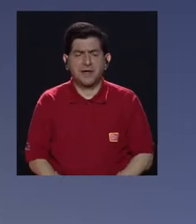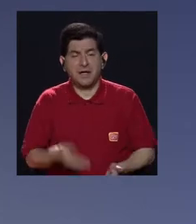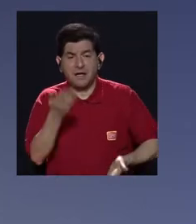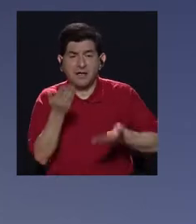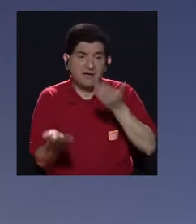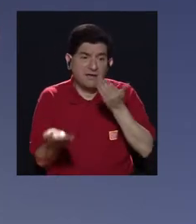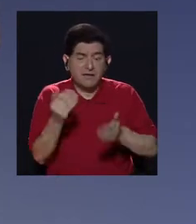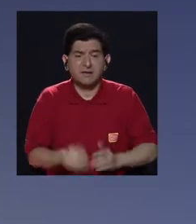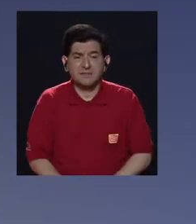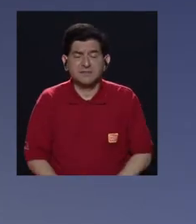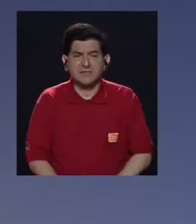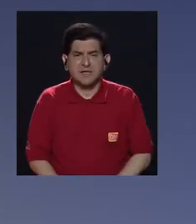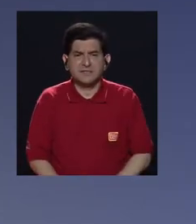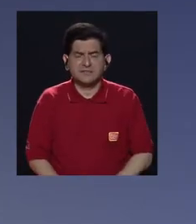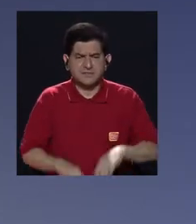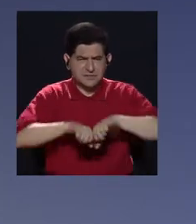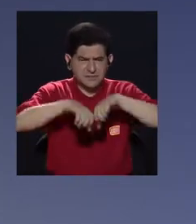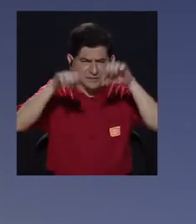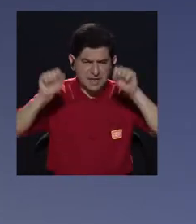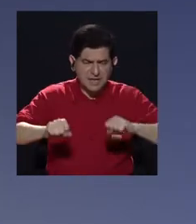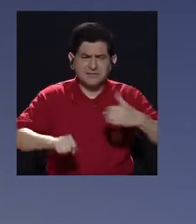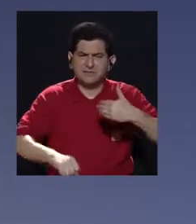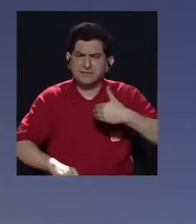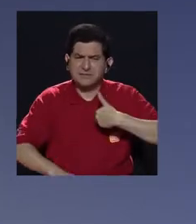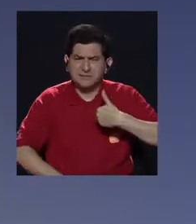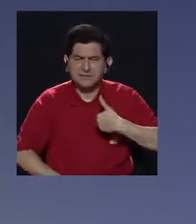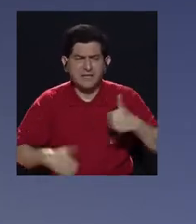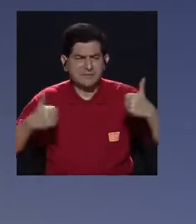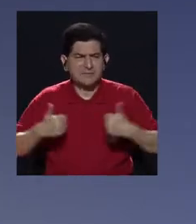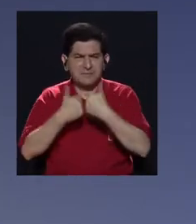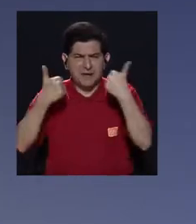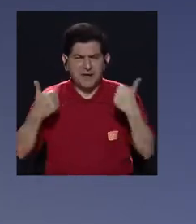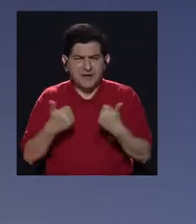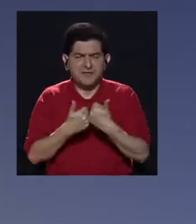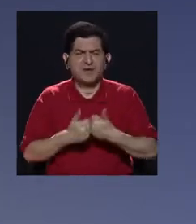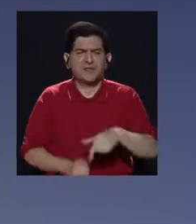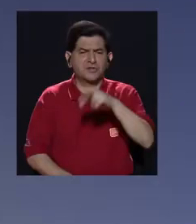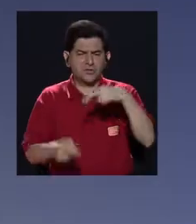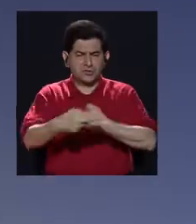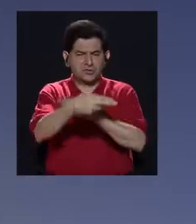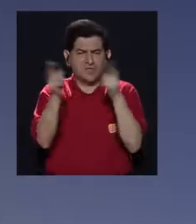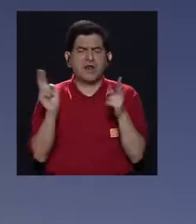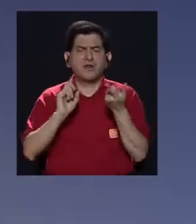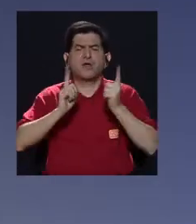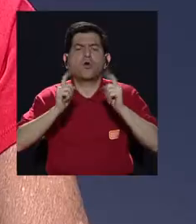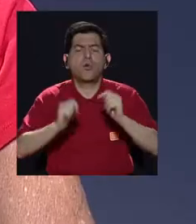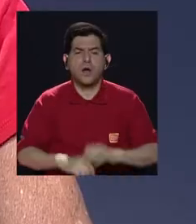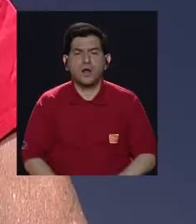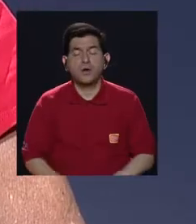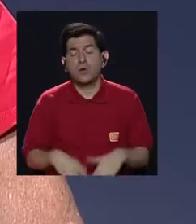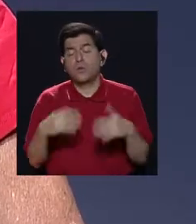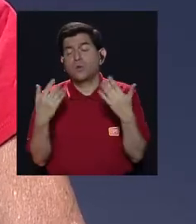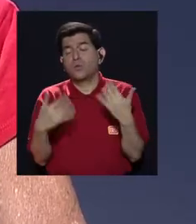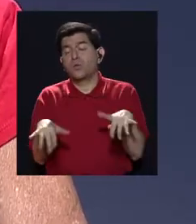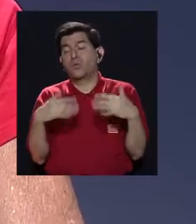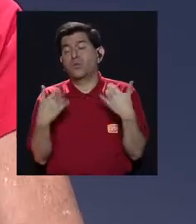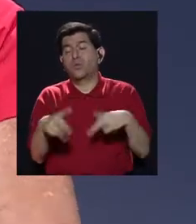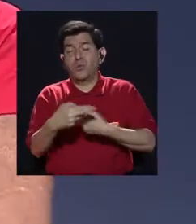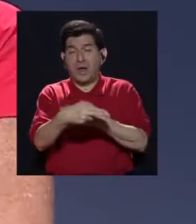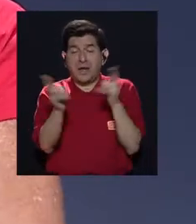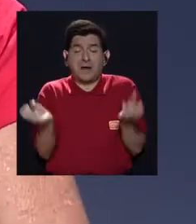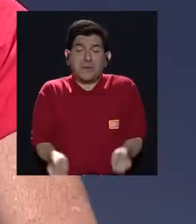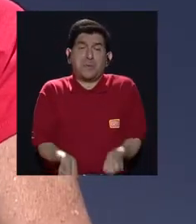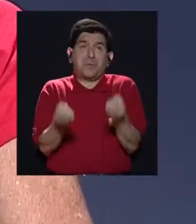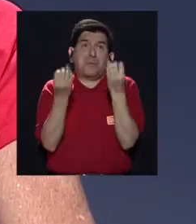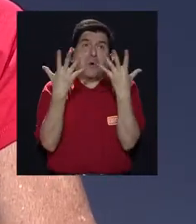lo vemos de forma sistemática cuáles son los retos a nivel de la región a nivel de